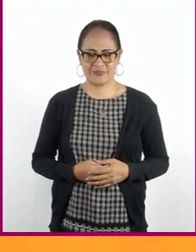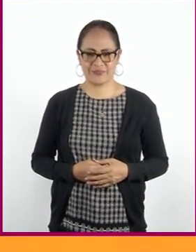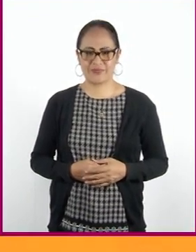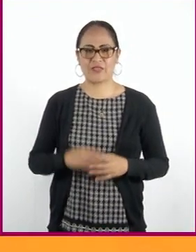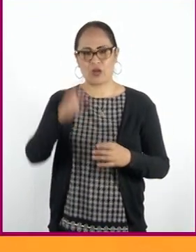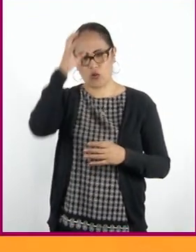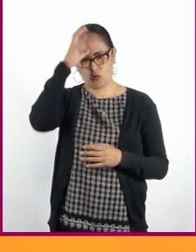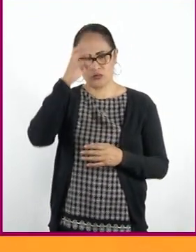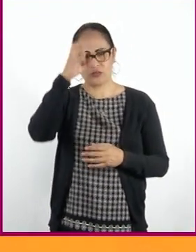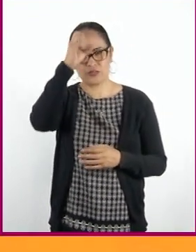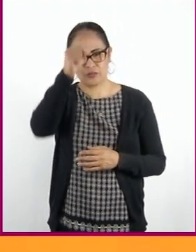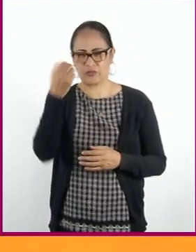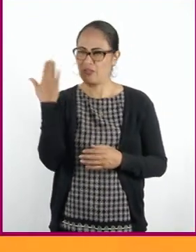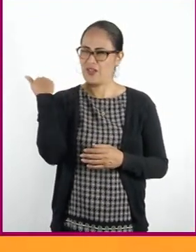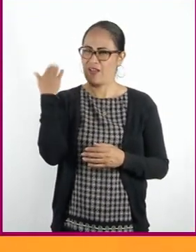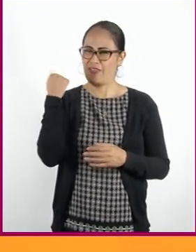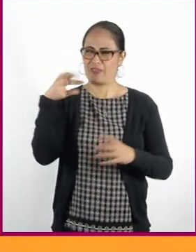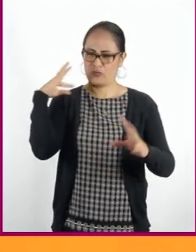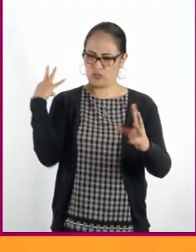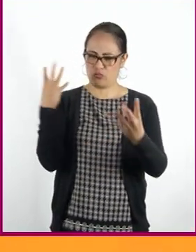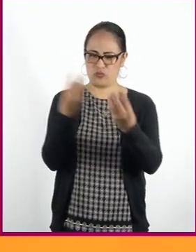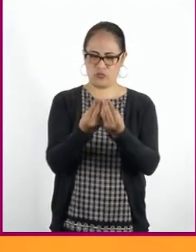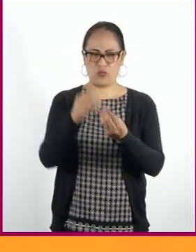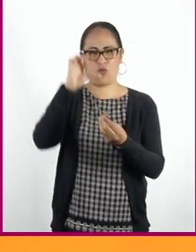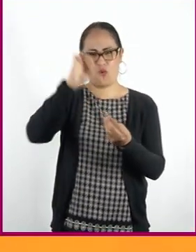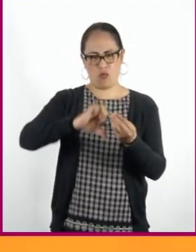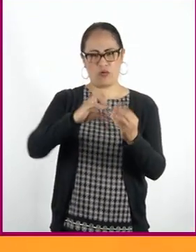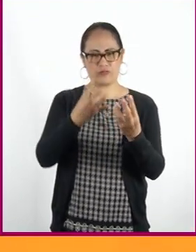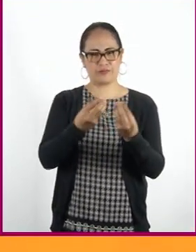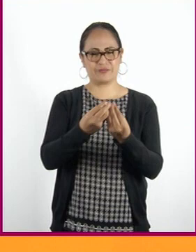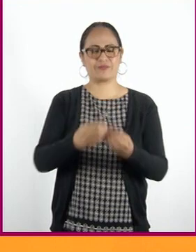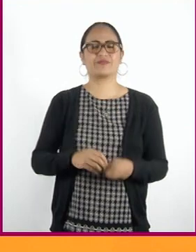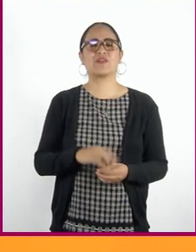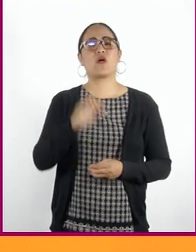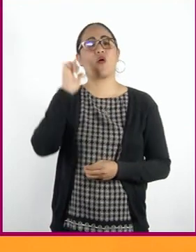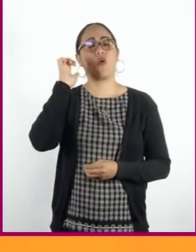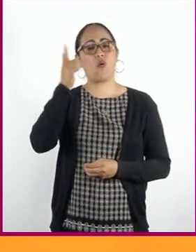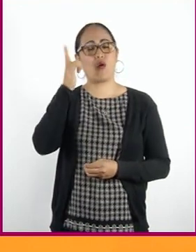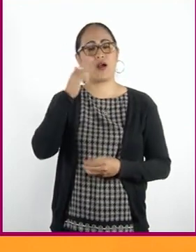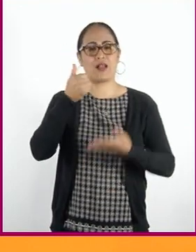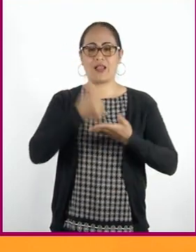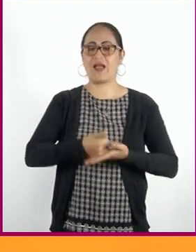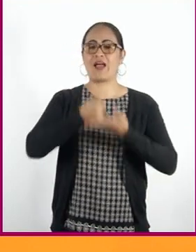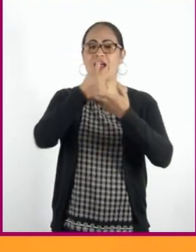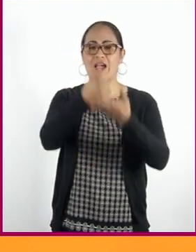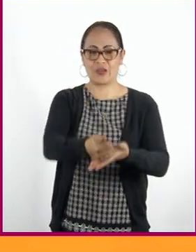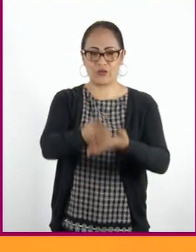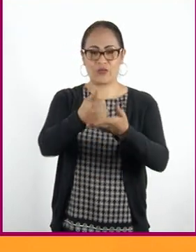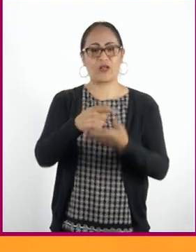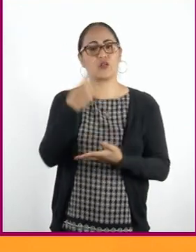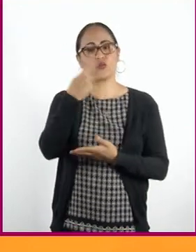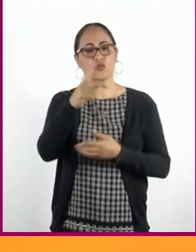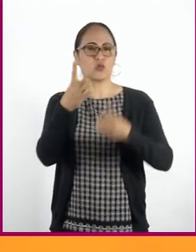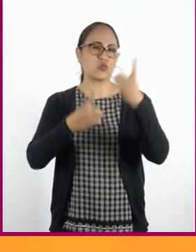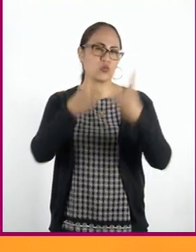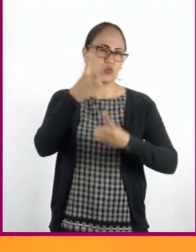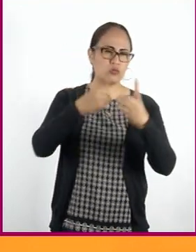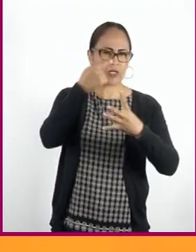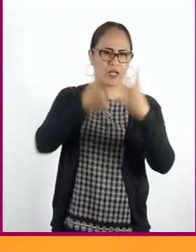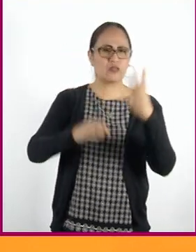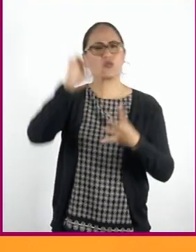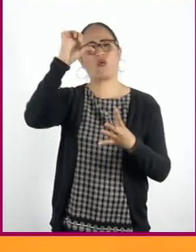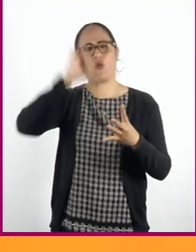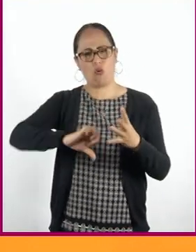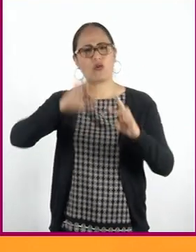los conceptos estudiados en las sesiones anteriores, así que esperamos ser un apoyo más en la resolución de sus posibles dudas